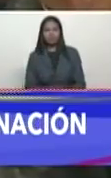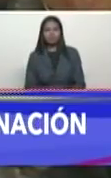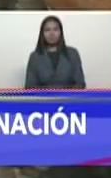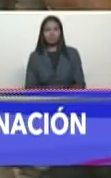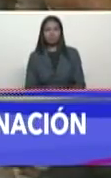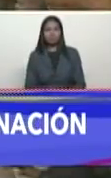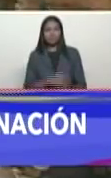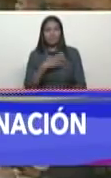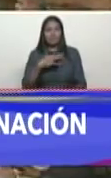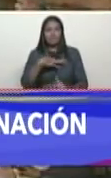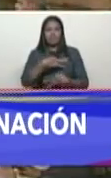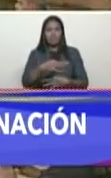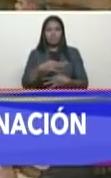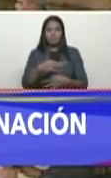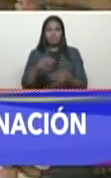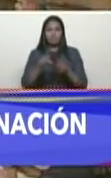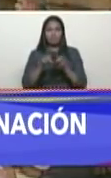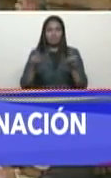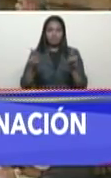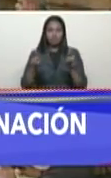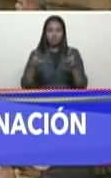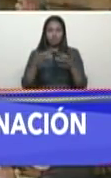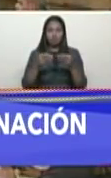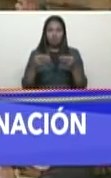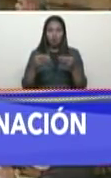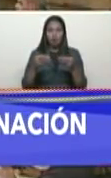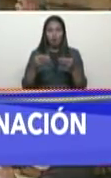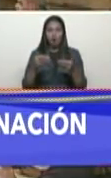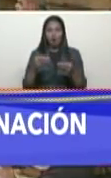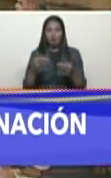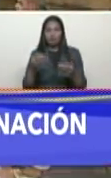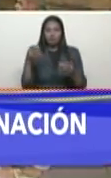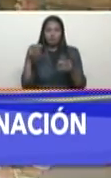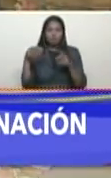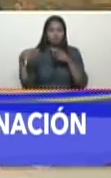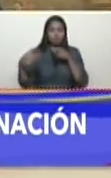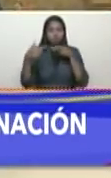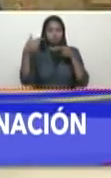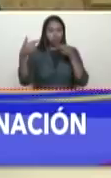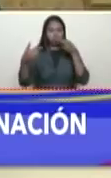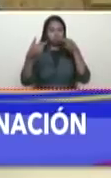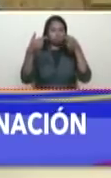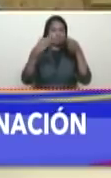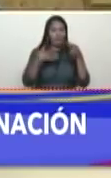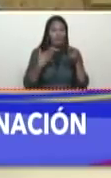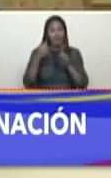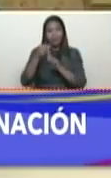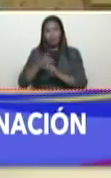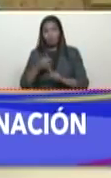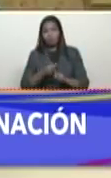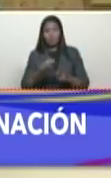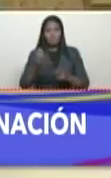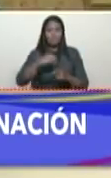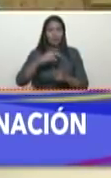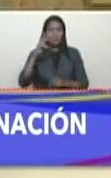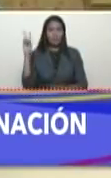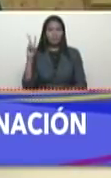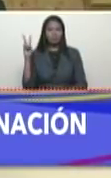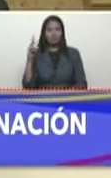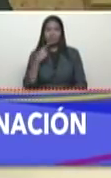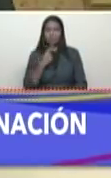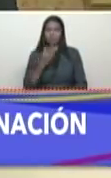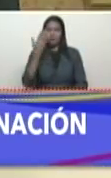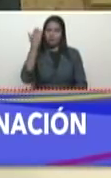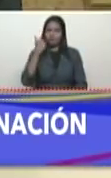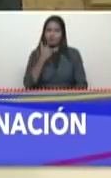intento de división de intriga de enfrentamiento a la fuerza armada está dando la batalla por venezuela se lo decía